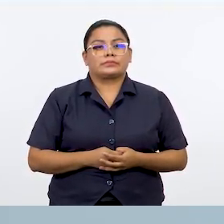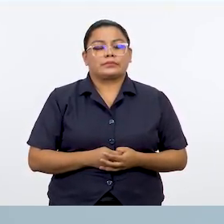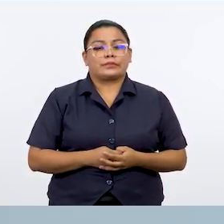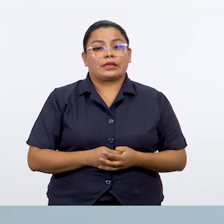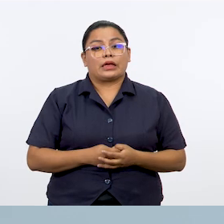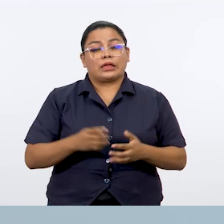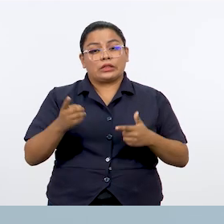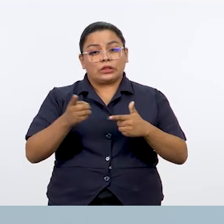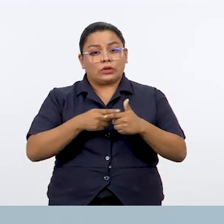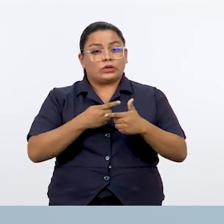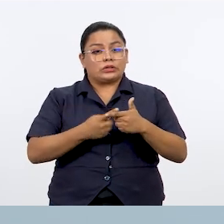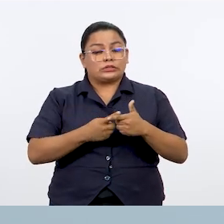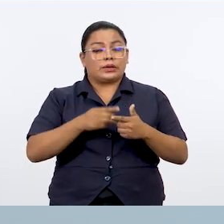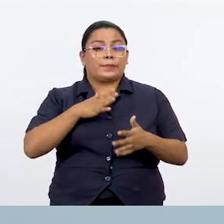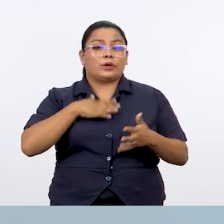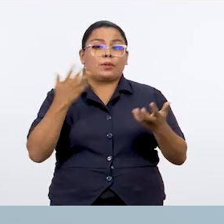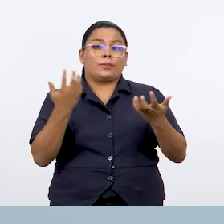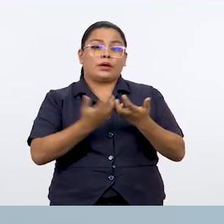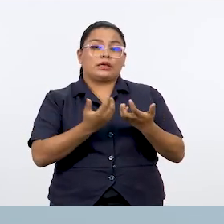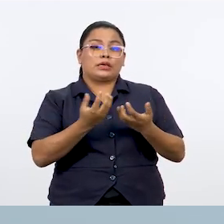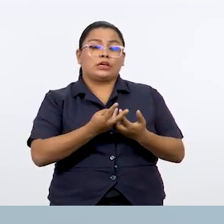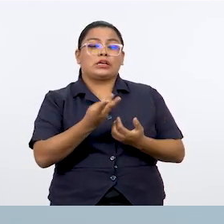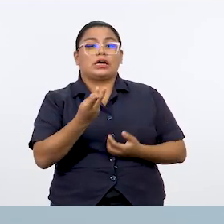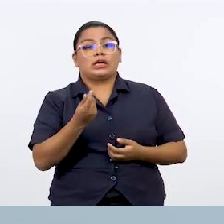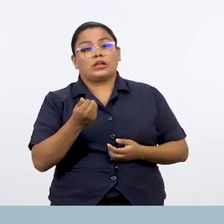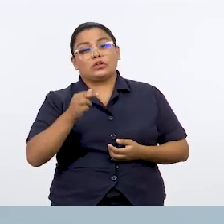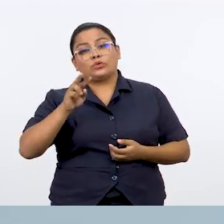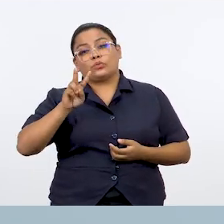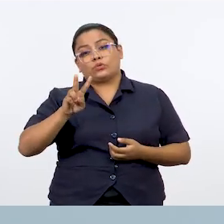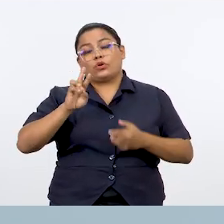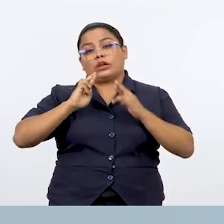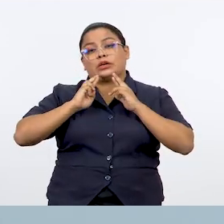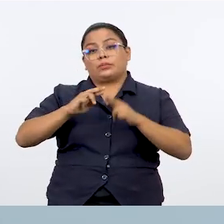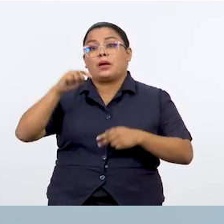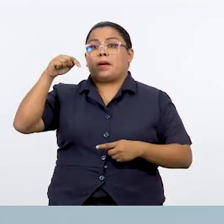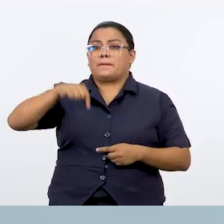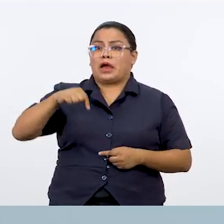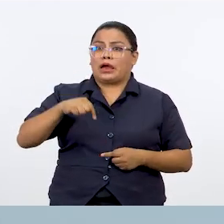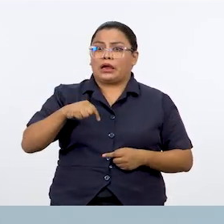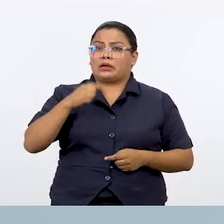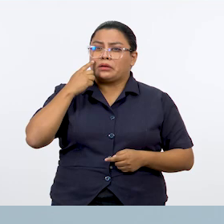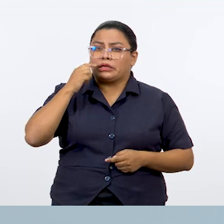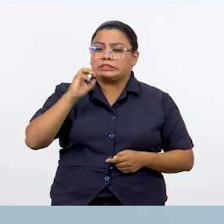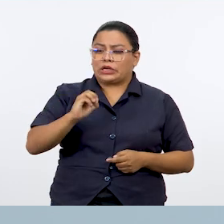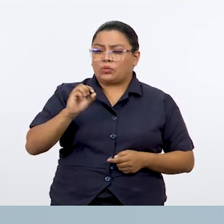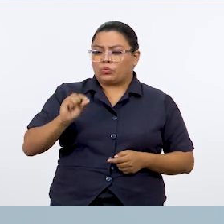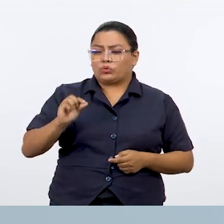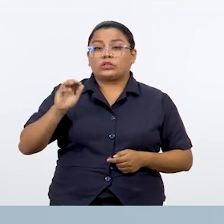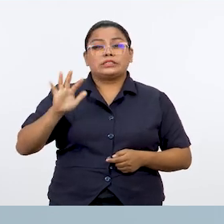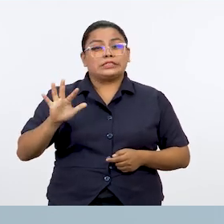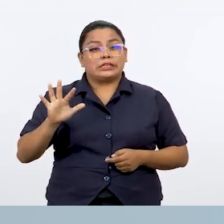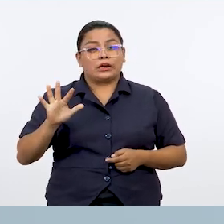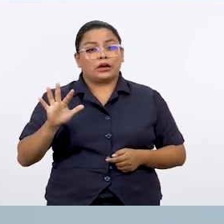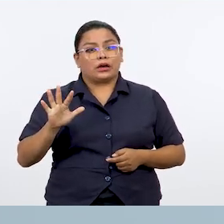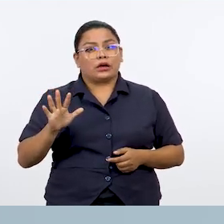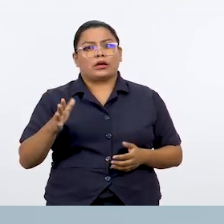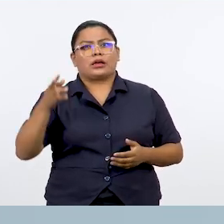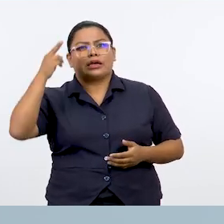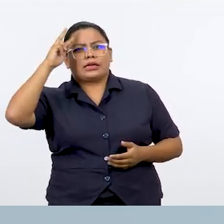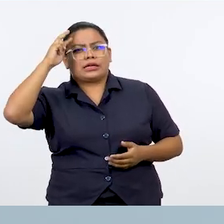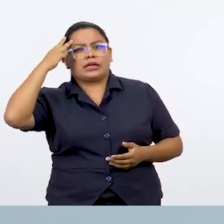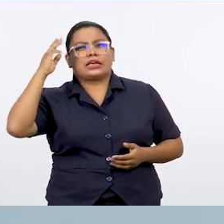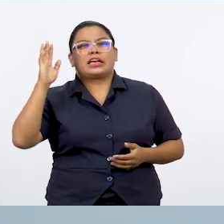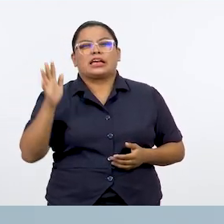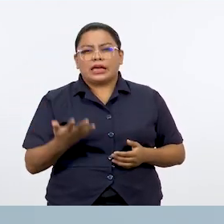En el caso de Alejandra, su respuesta era 2. Pero en este caso hemos obtenido 0.5. ¿Eso qué